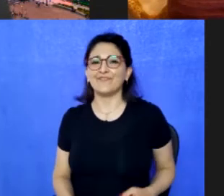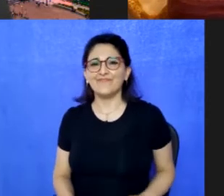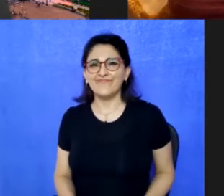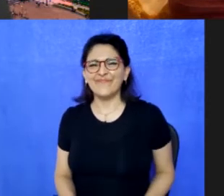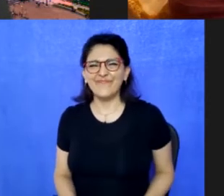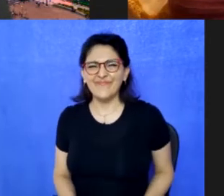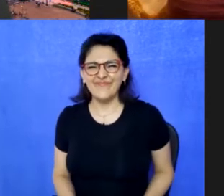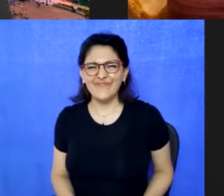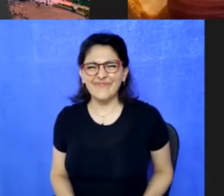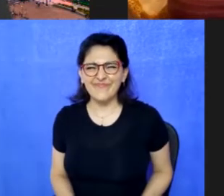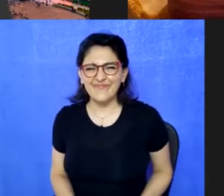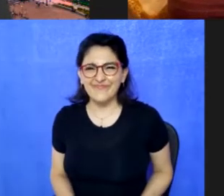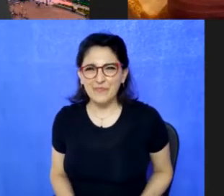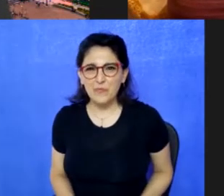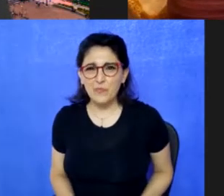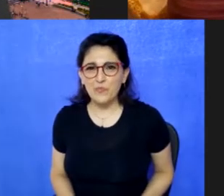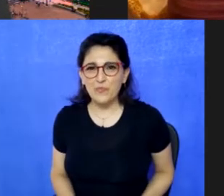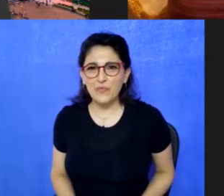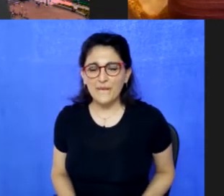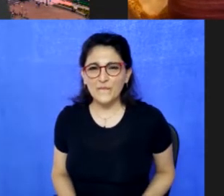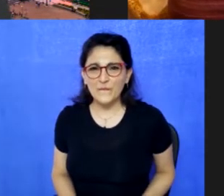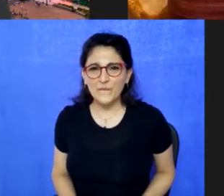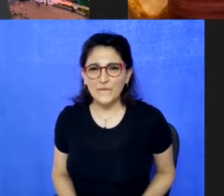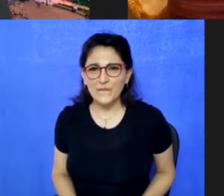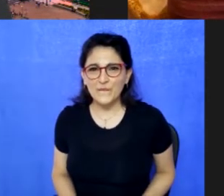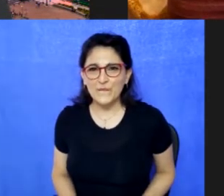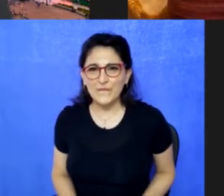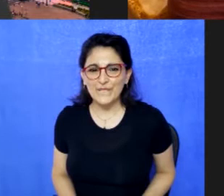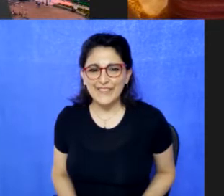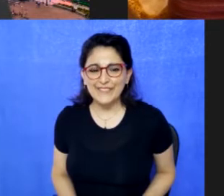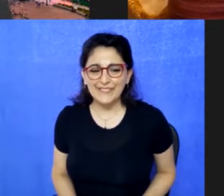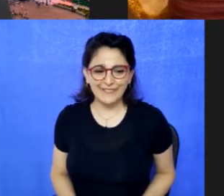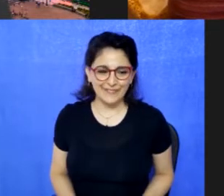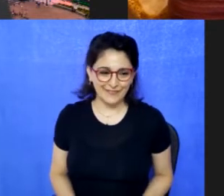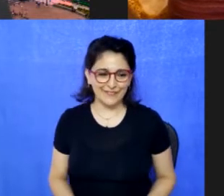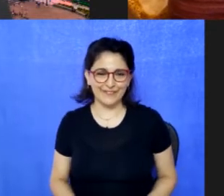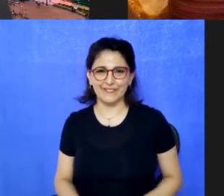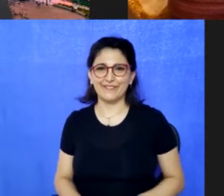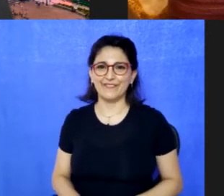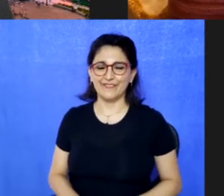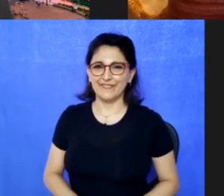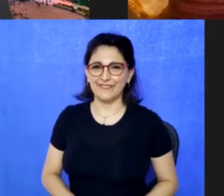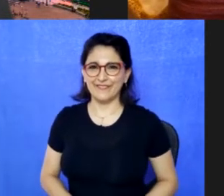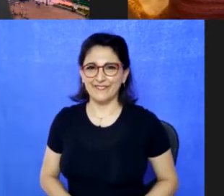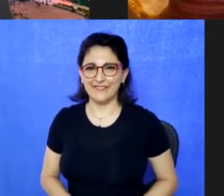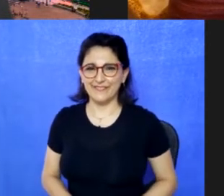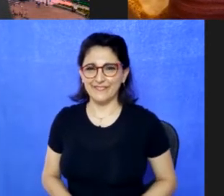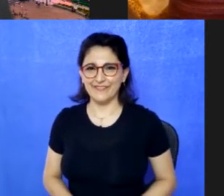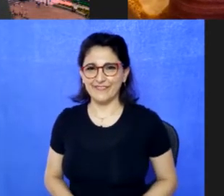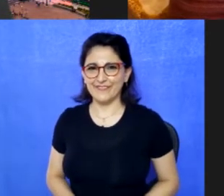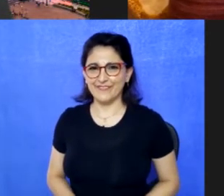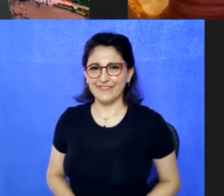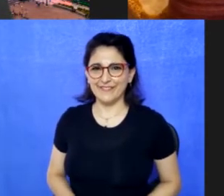2020. Bueno, estoy feliz de acompañarte también desde Italia, porque vos sabés que yo